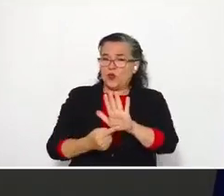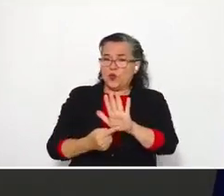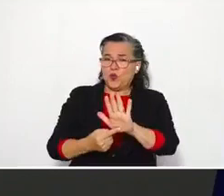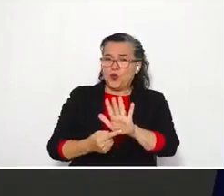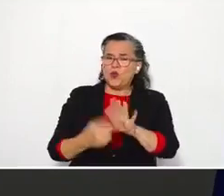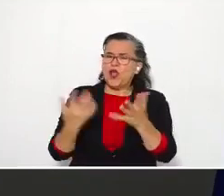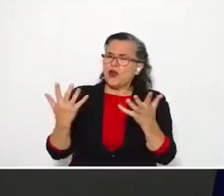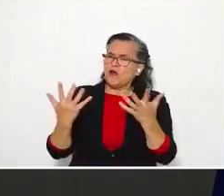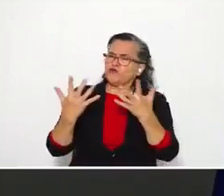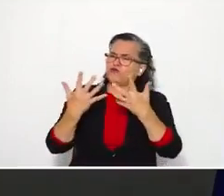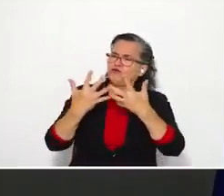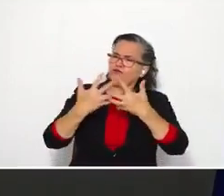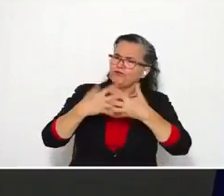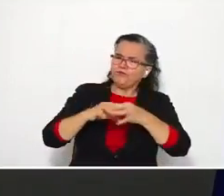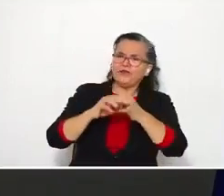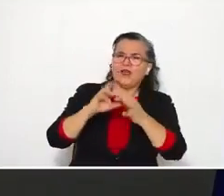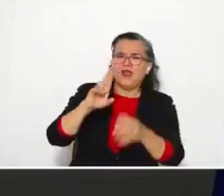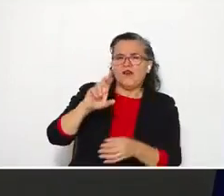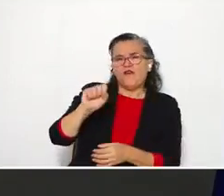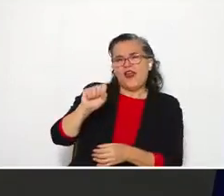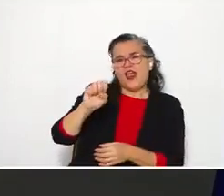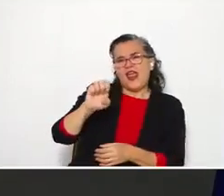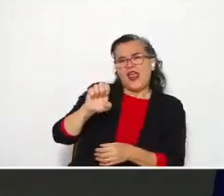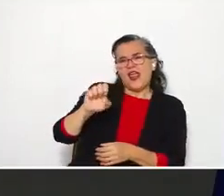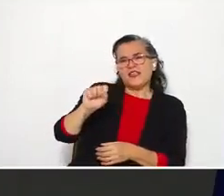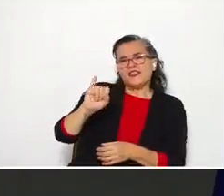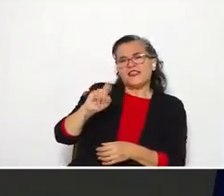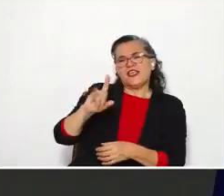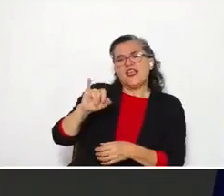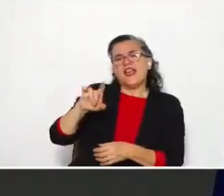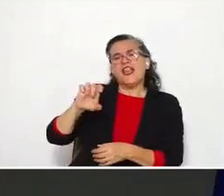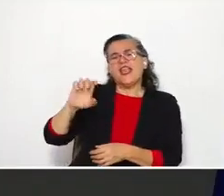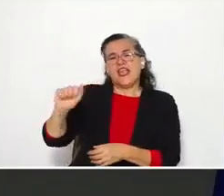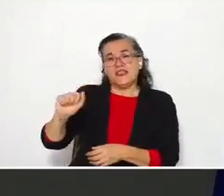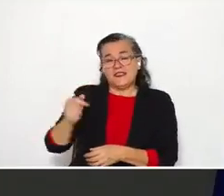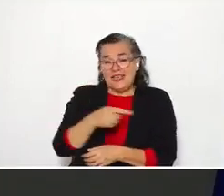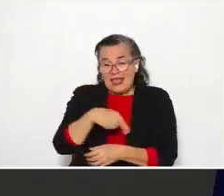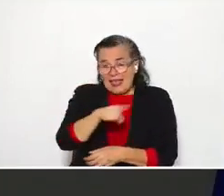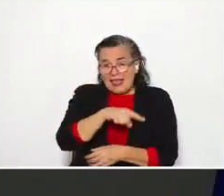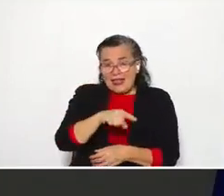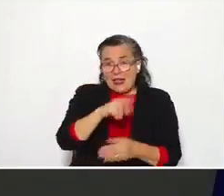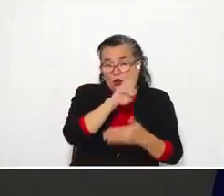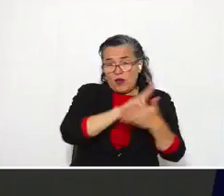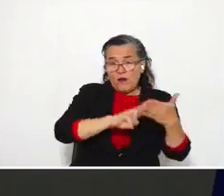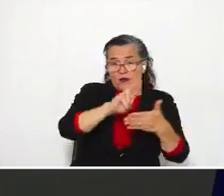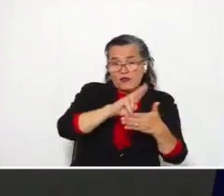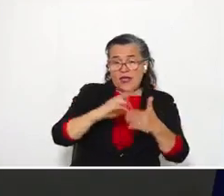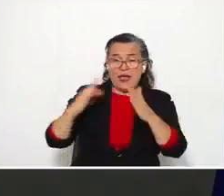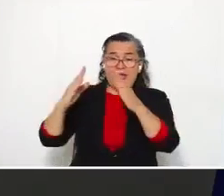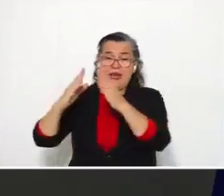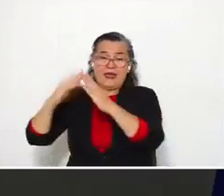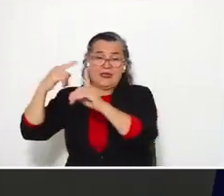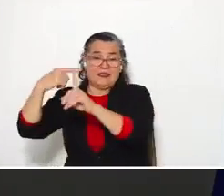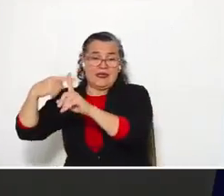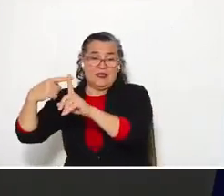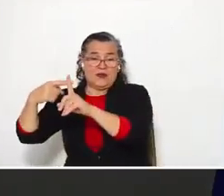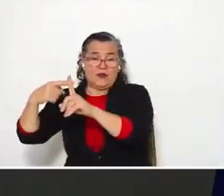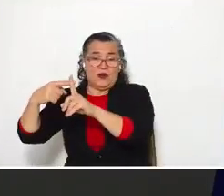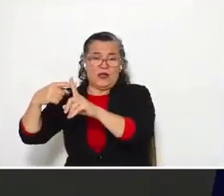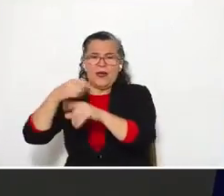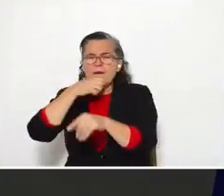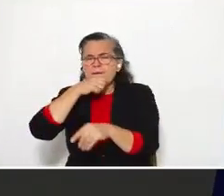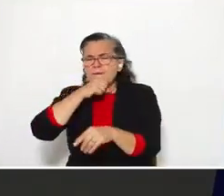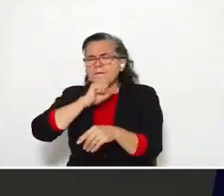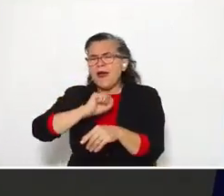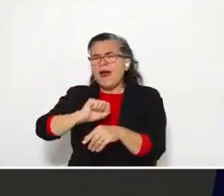resiliencia. Es de las instituciones, junto con la Iglesia Católica, más